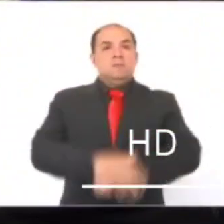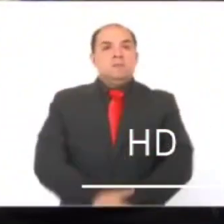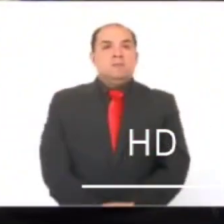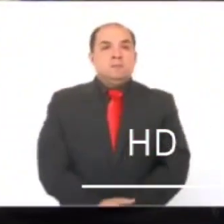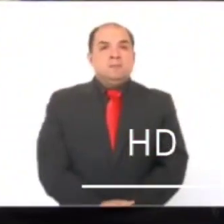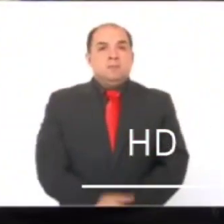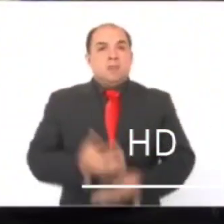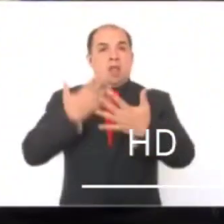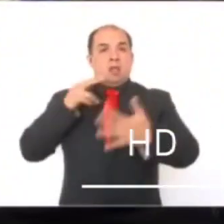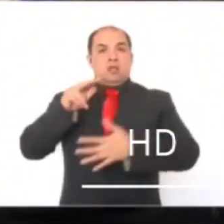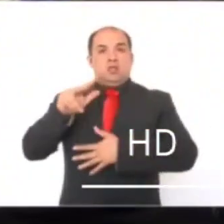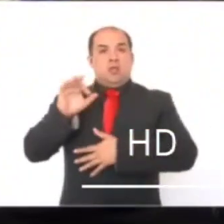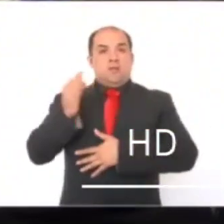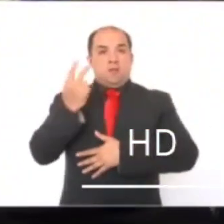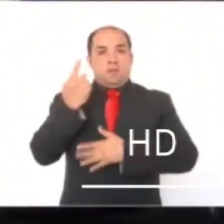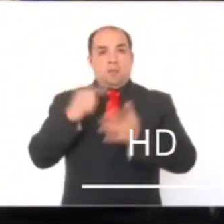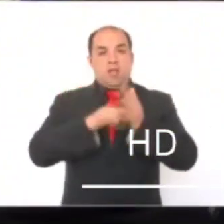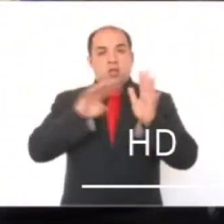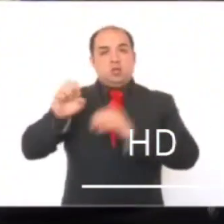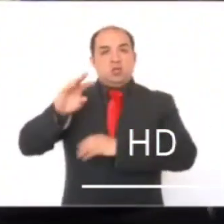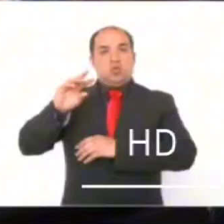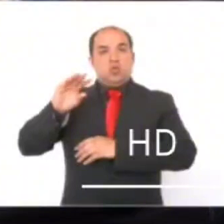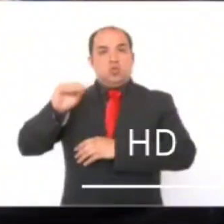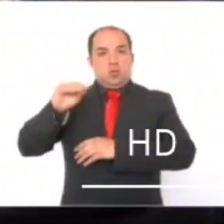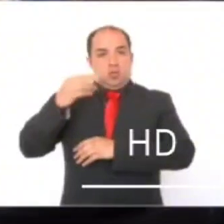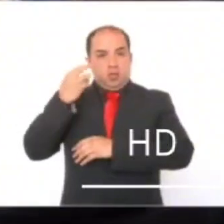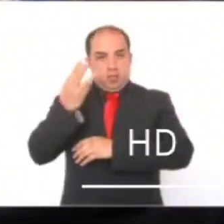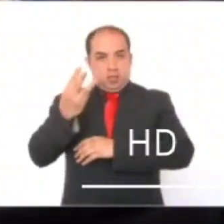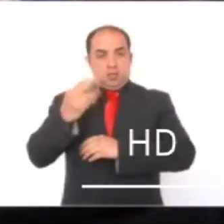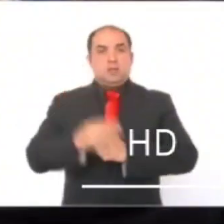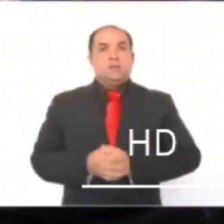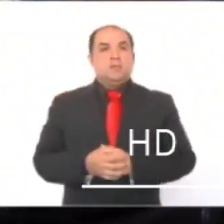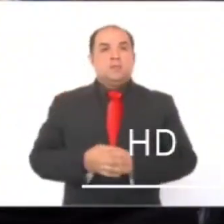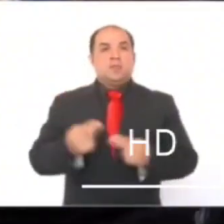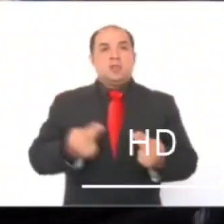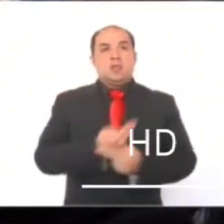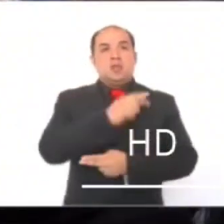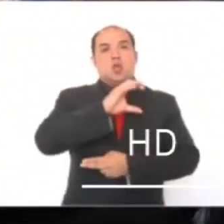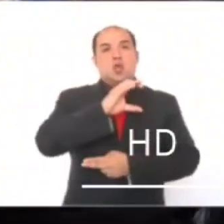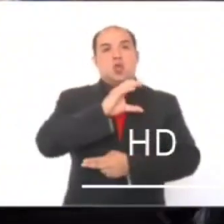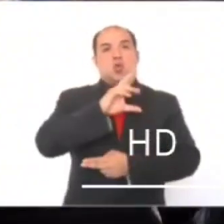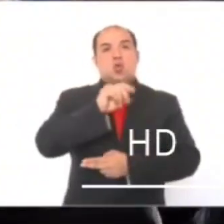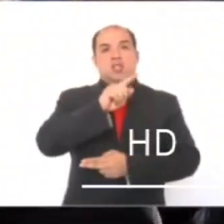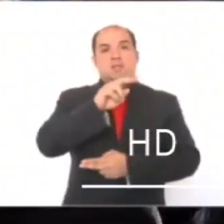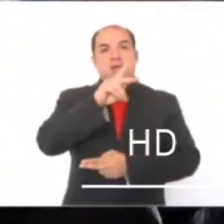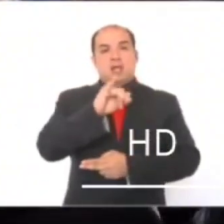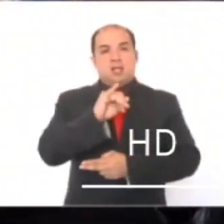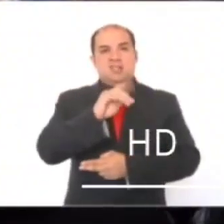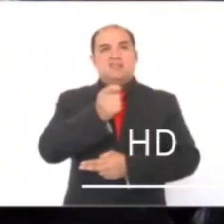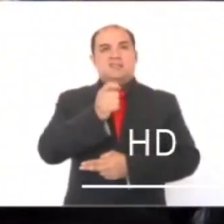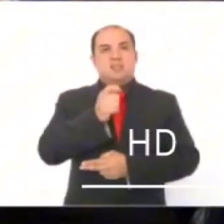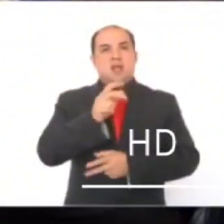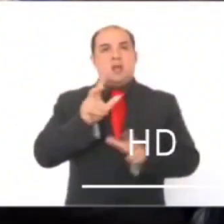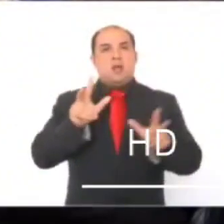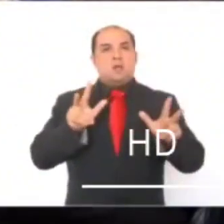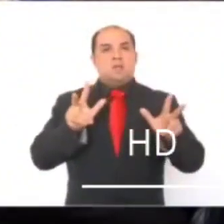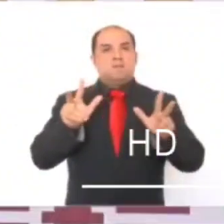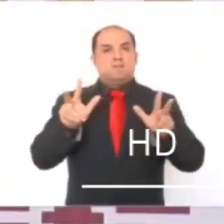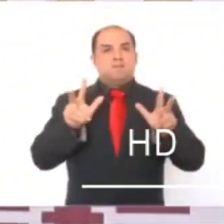El 18 de febrero de 1993 nació Quetzalcoatl, lagartija en